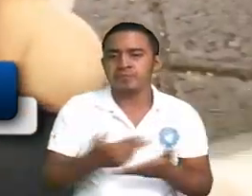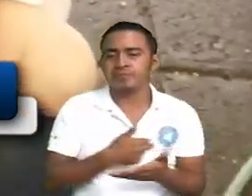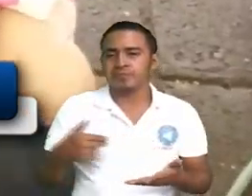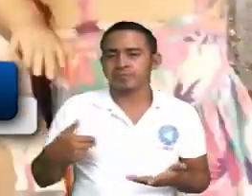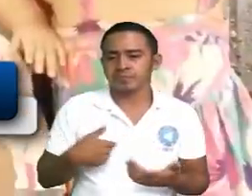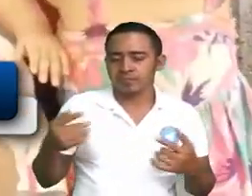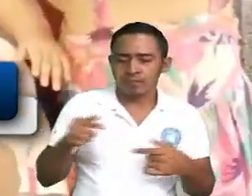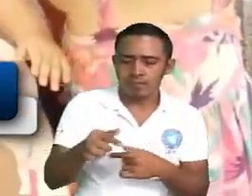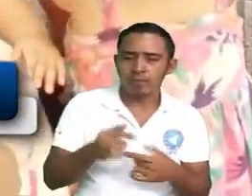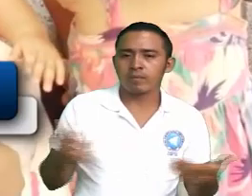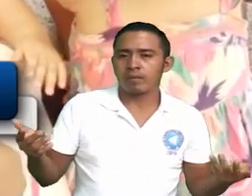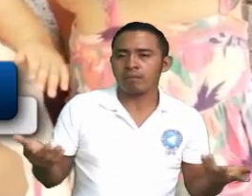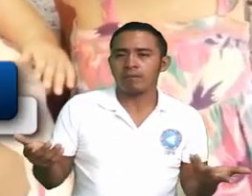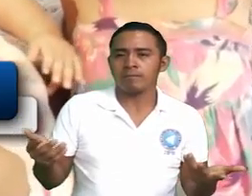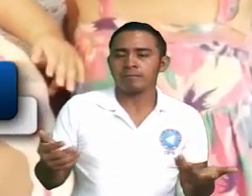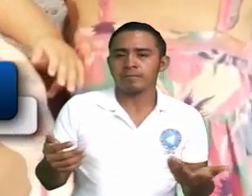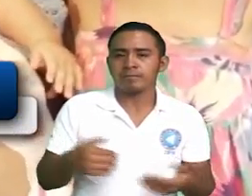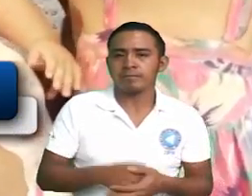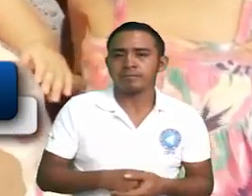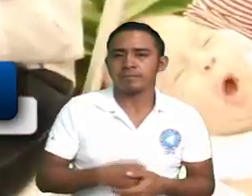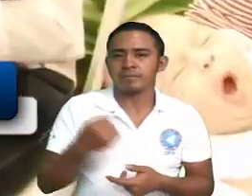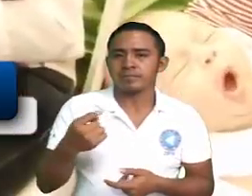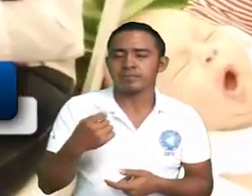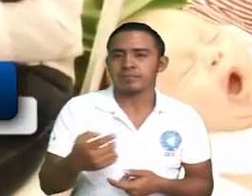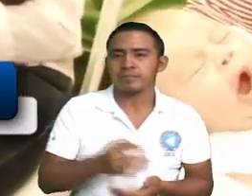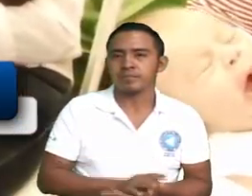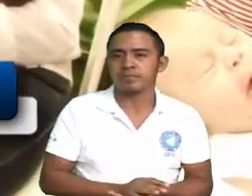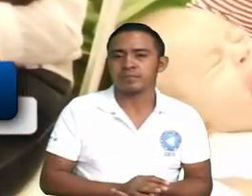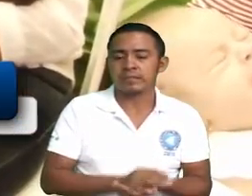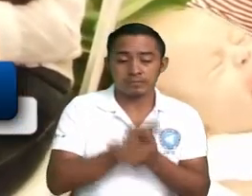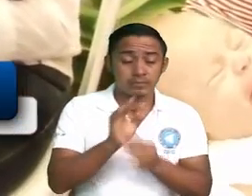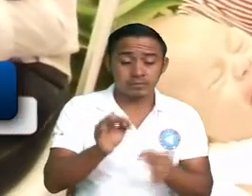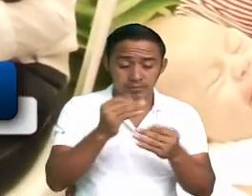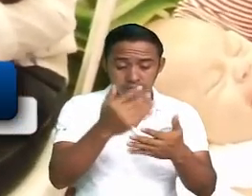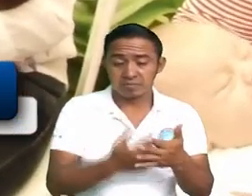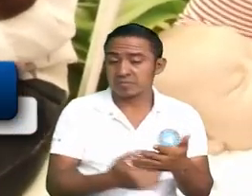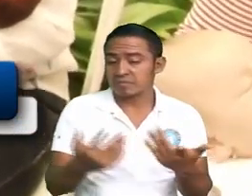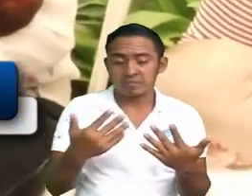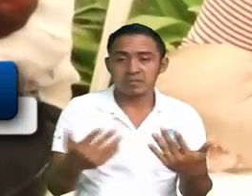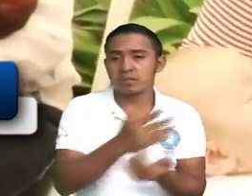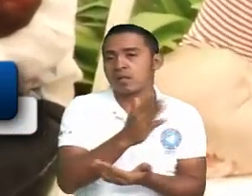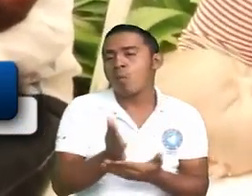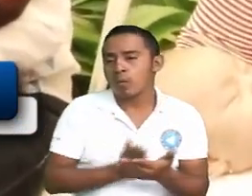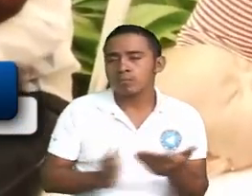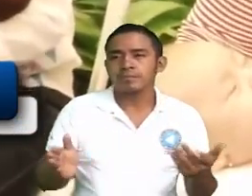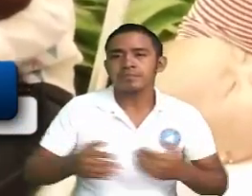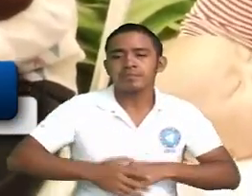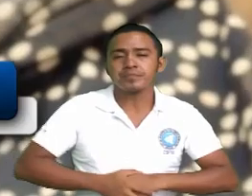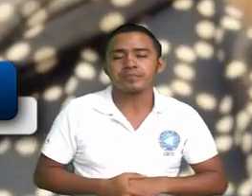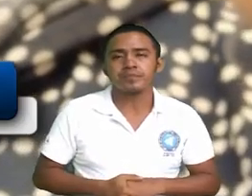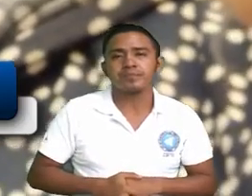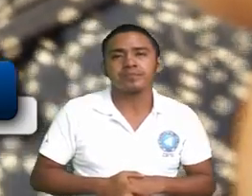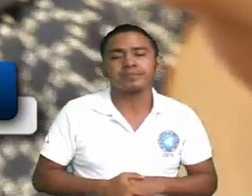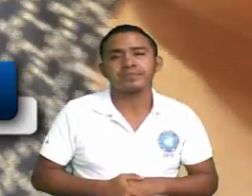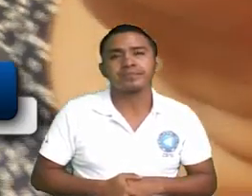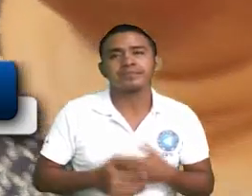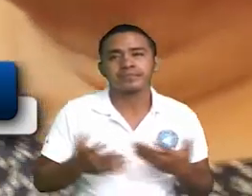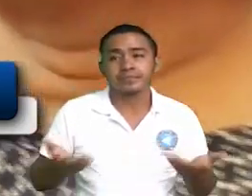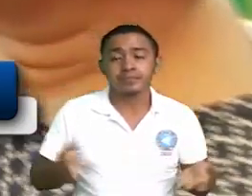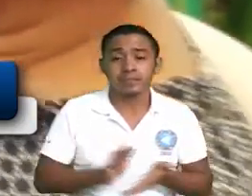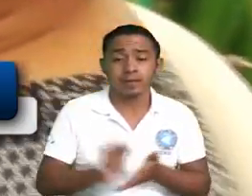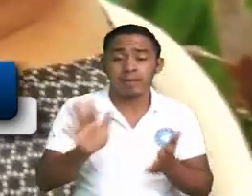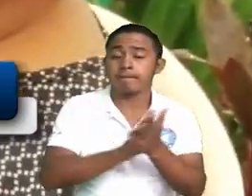contrarrestar esta falta de cumplimiento en algunos casos? Nosotros tenemos dentro del